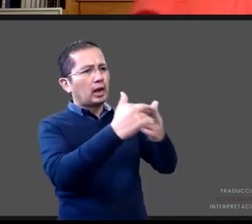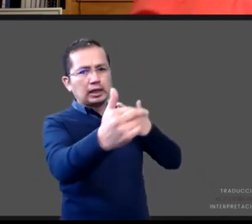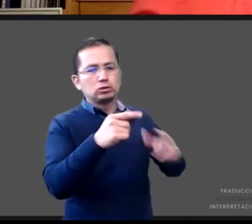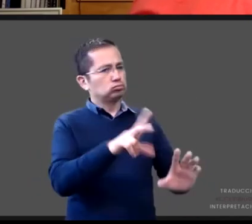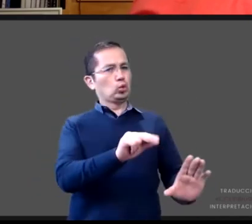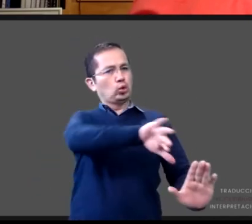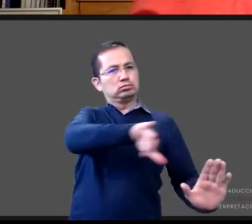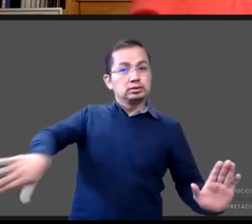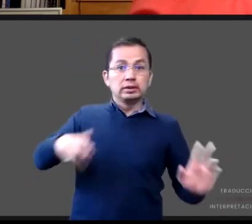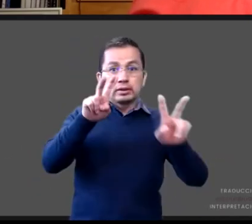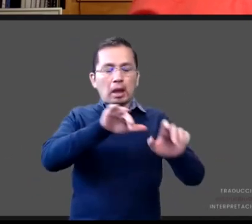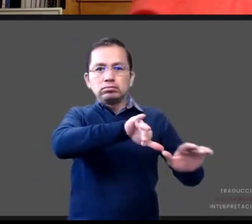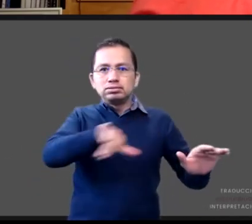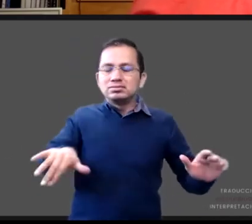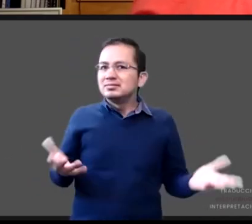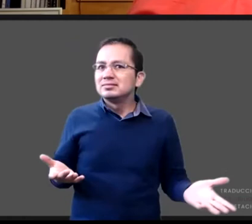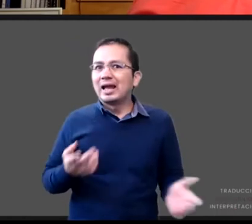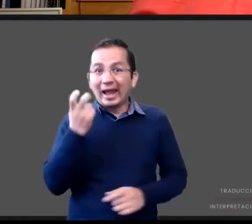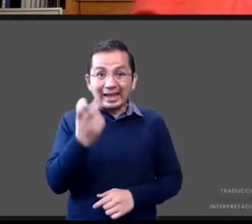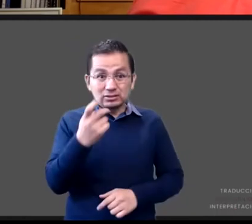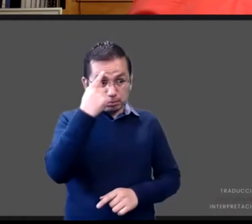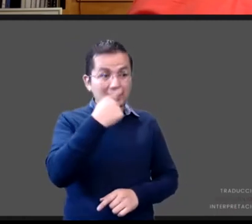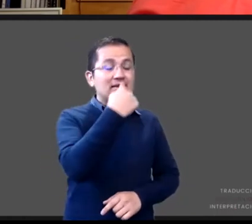relaciones sexuadas, les va a hacer